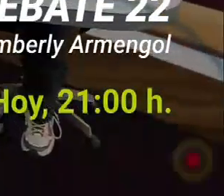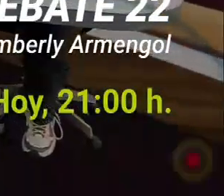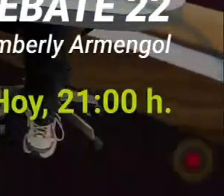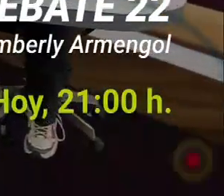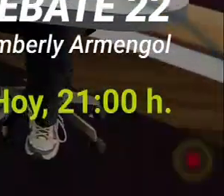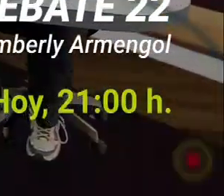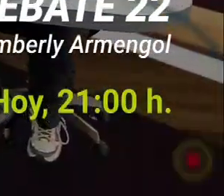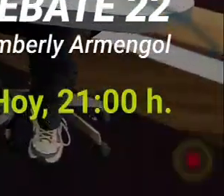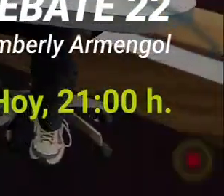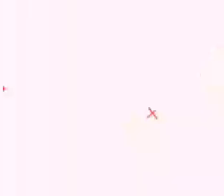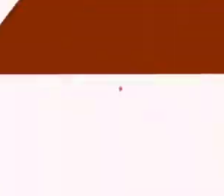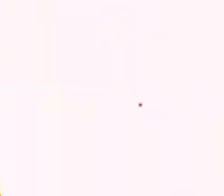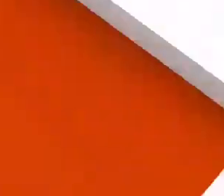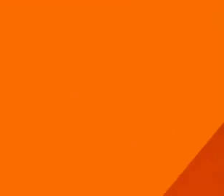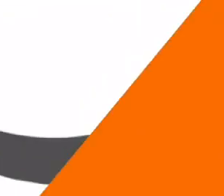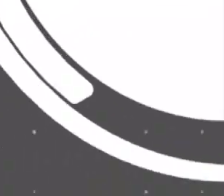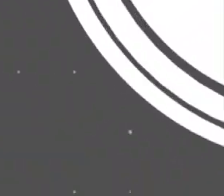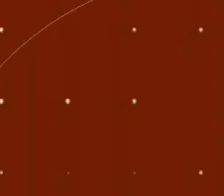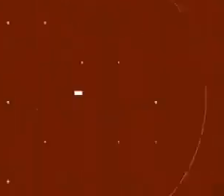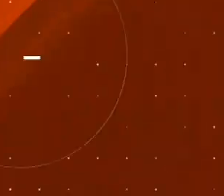horas.